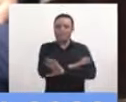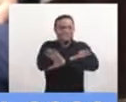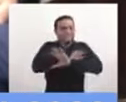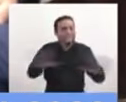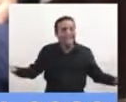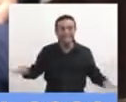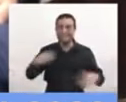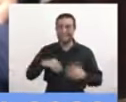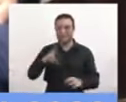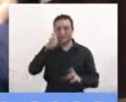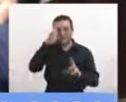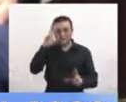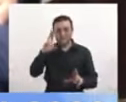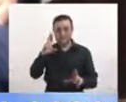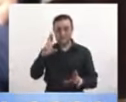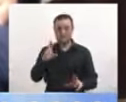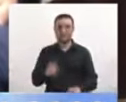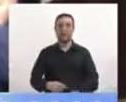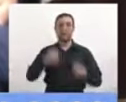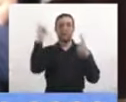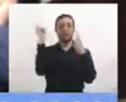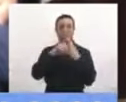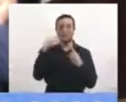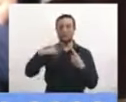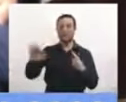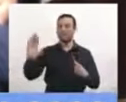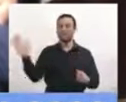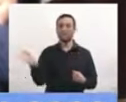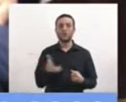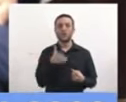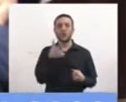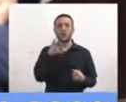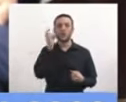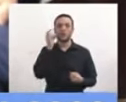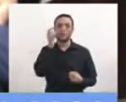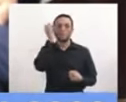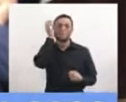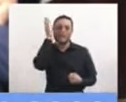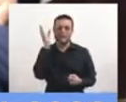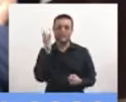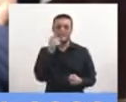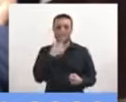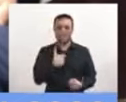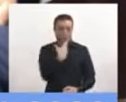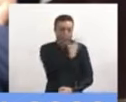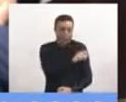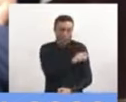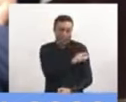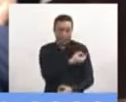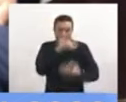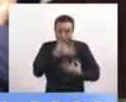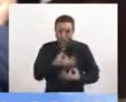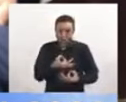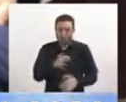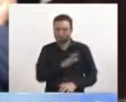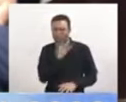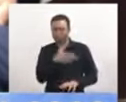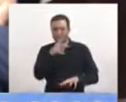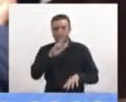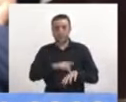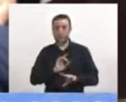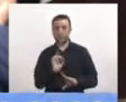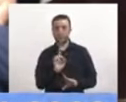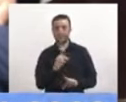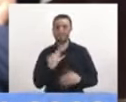insisto, primero debemos pedir perdón todos. Todos aquellos que se vacunaron no les correspondía, deben pedir perdón, no importa de qué partido político